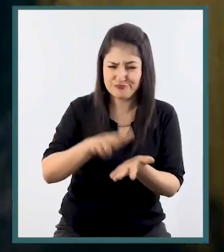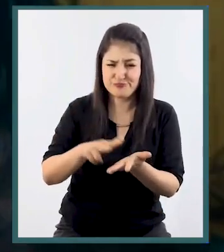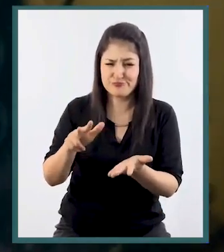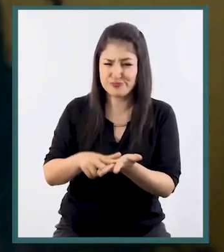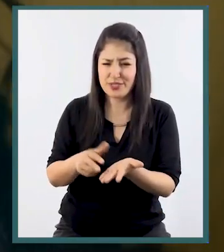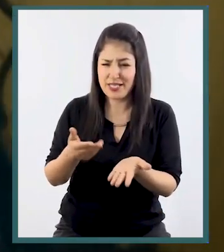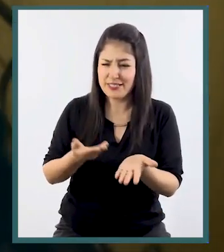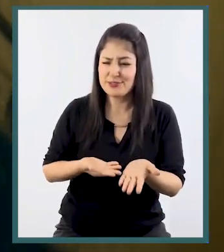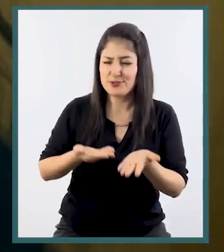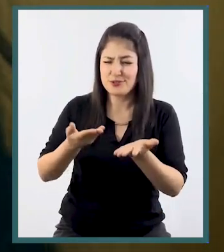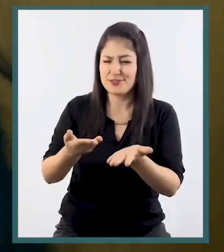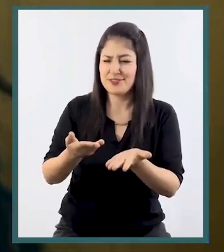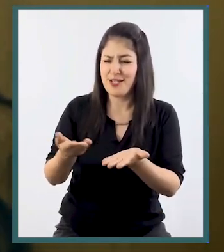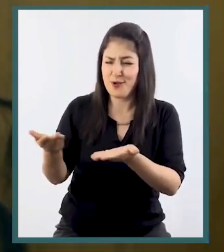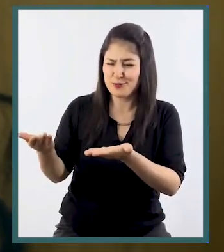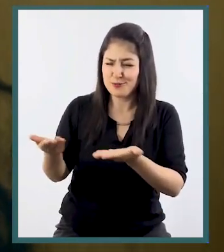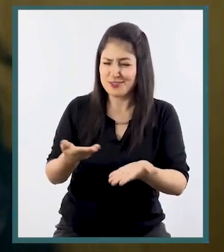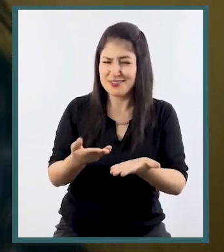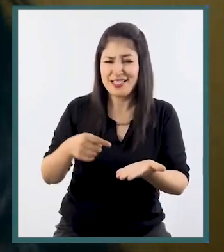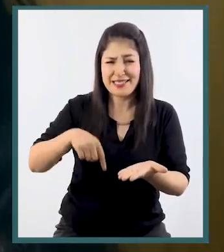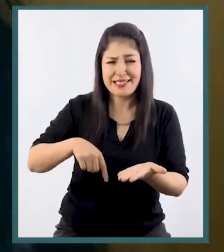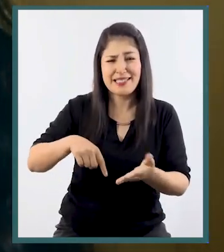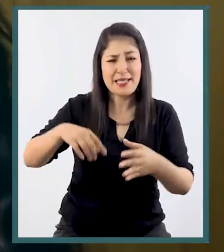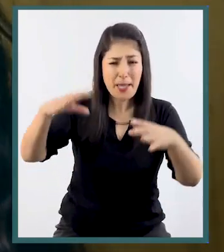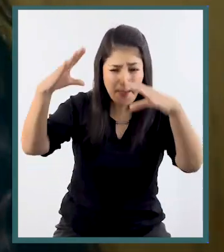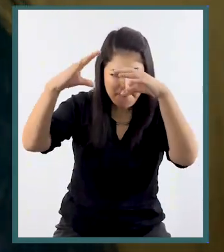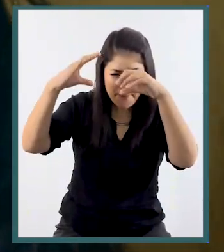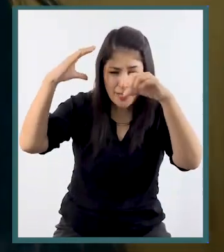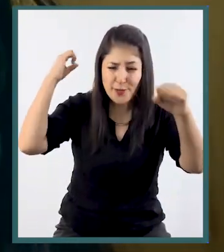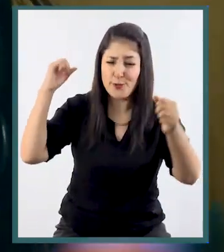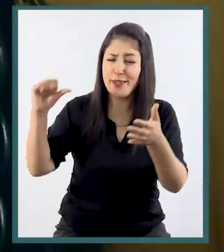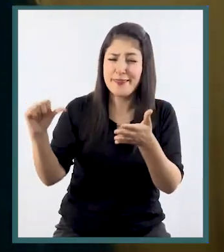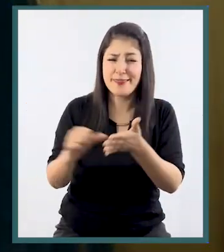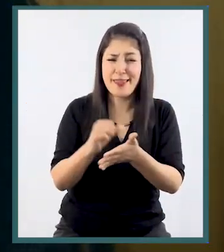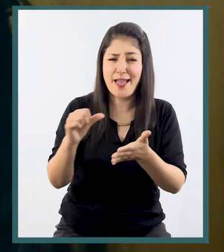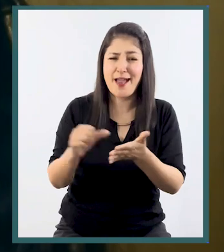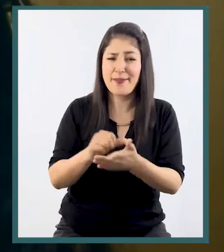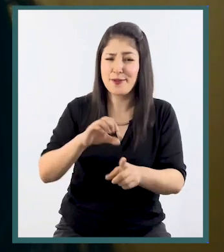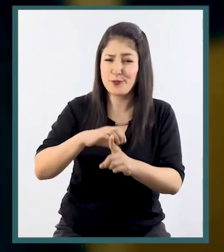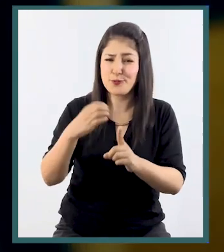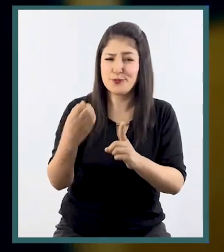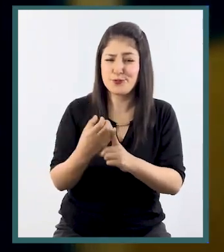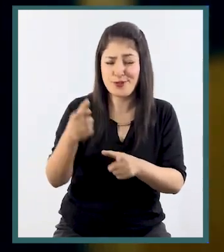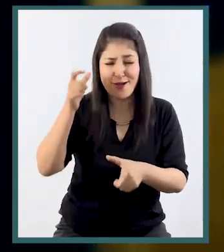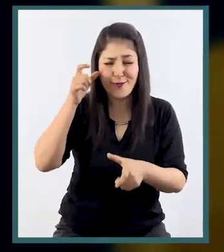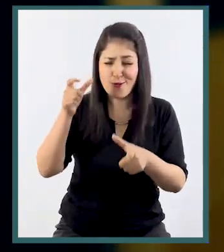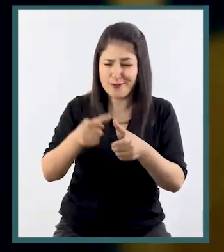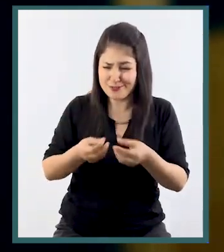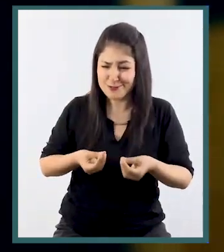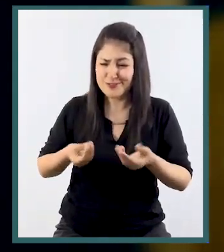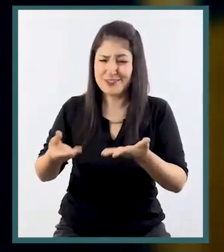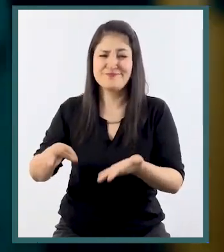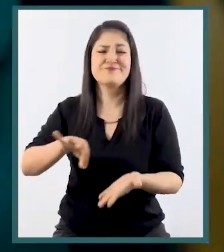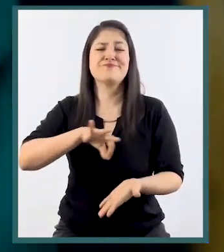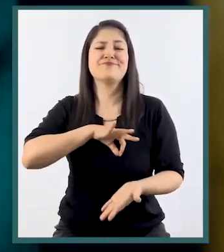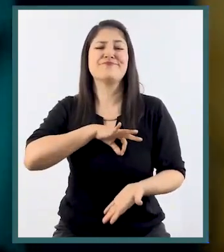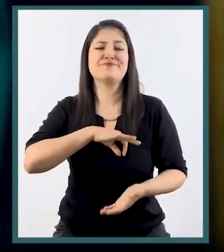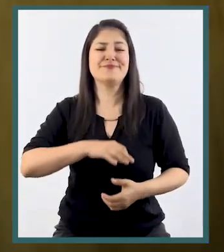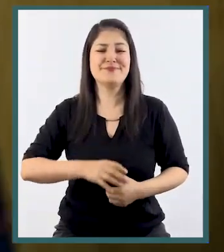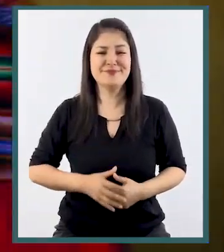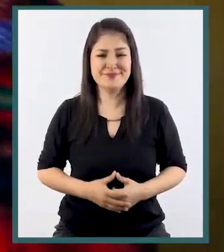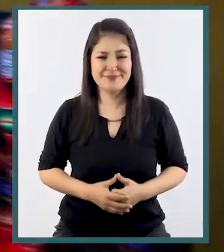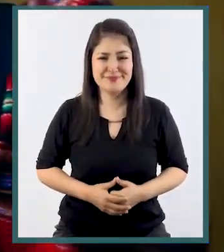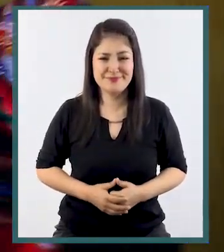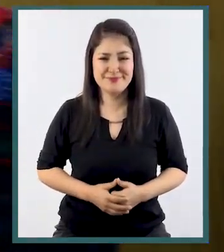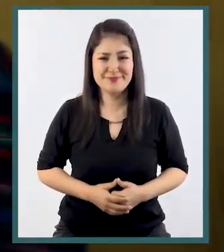sido declarados como embajadores nacionales del arte y la cultura por parte del Congreso de la República.